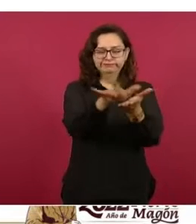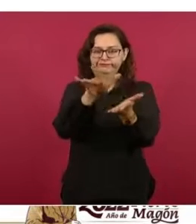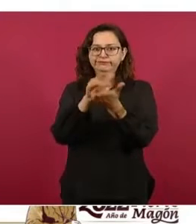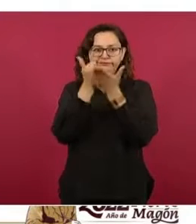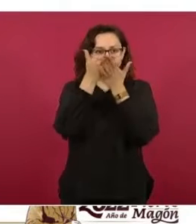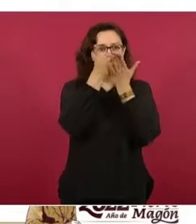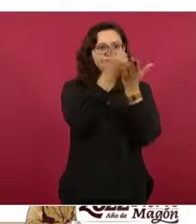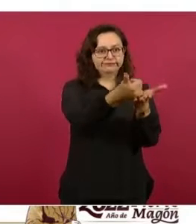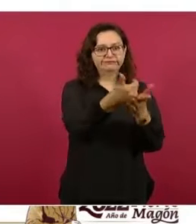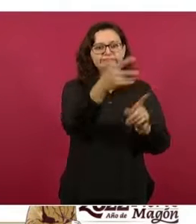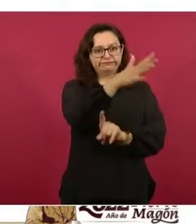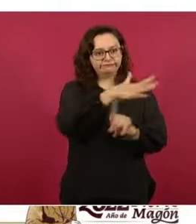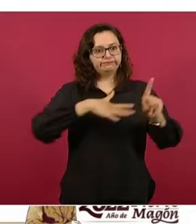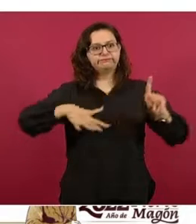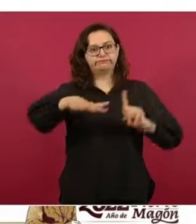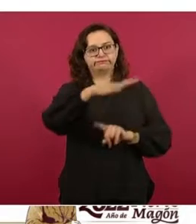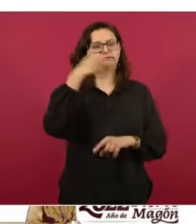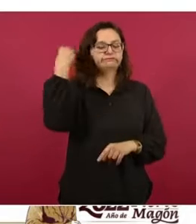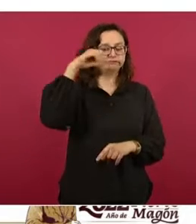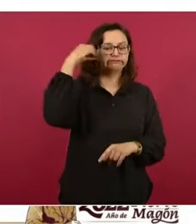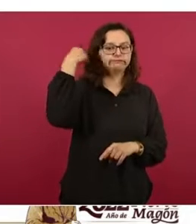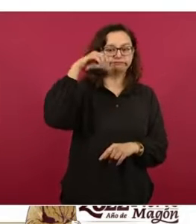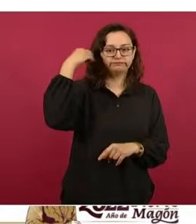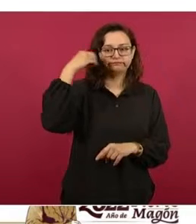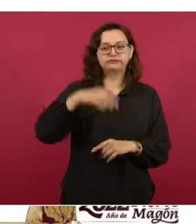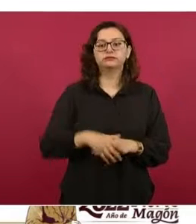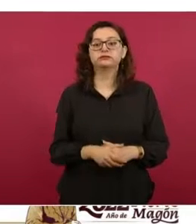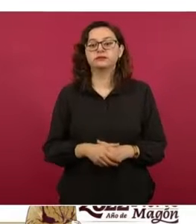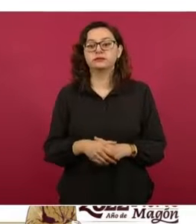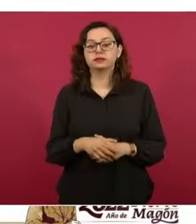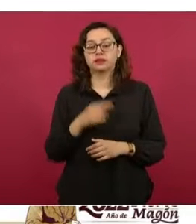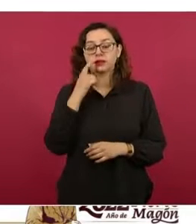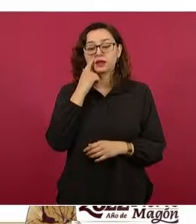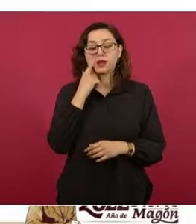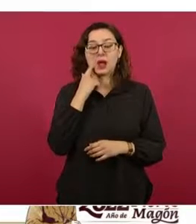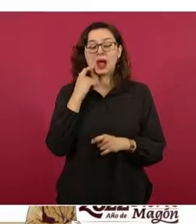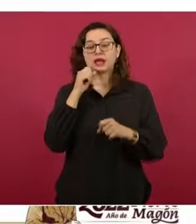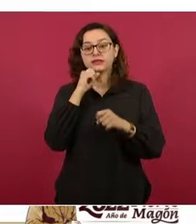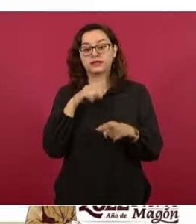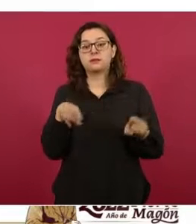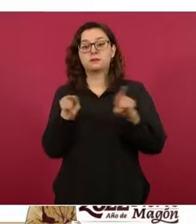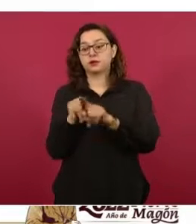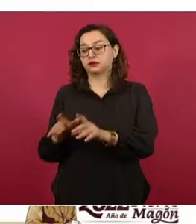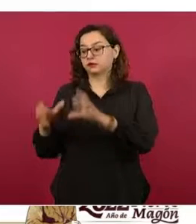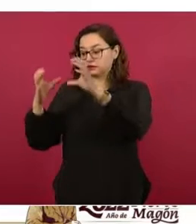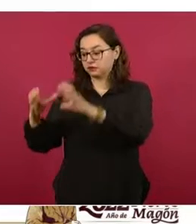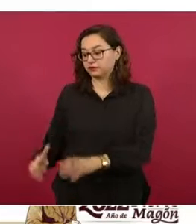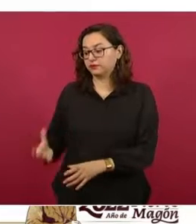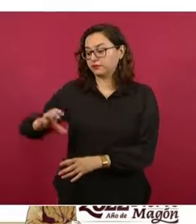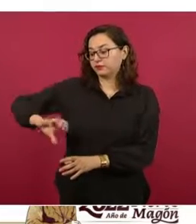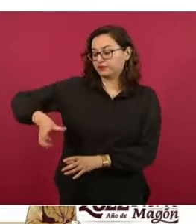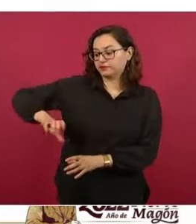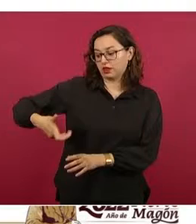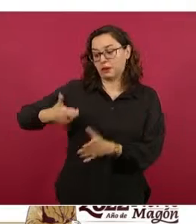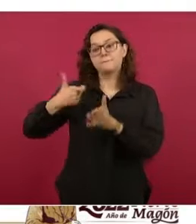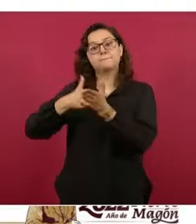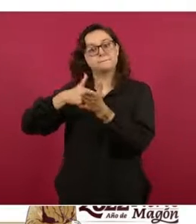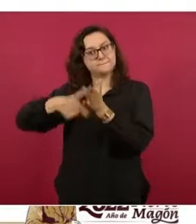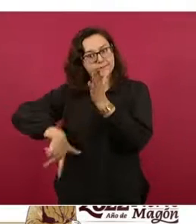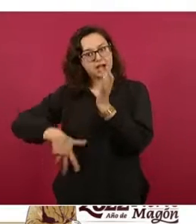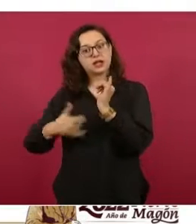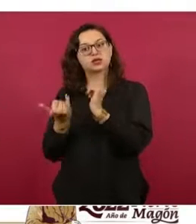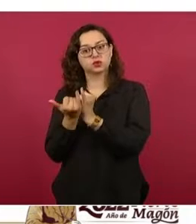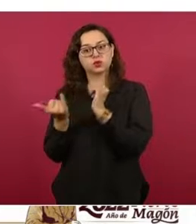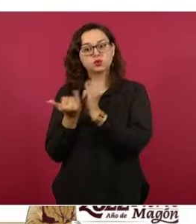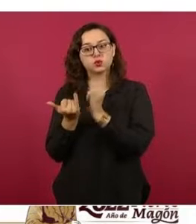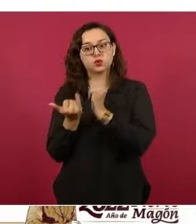distribuidora en esa zona de Oaxaca. Y tenemos también ejemplos en cilindros de gas por abajo del precio máximo de